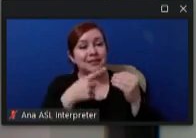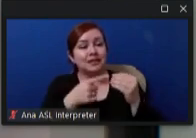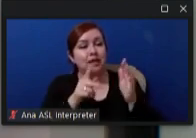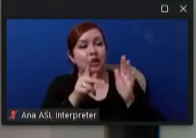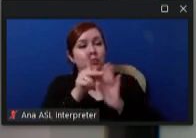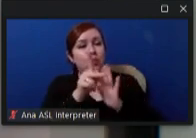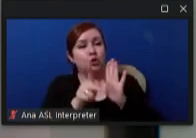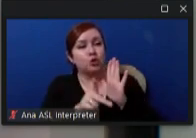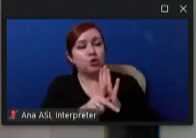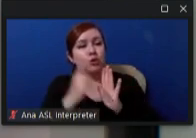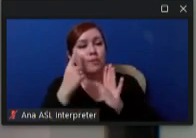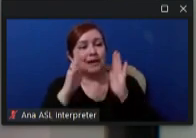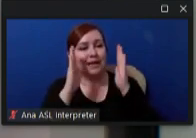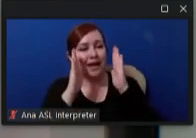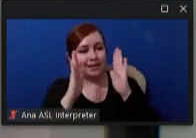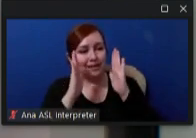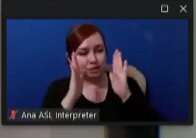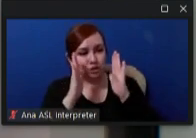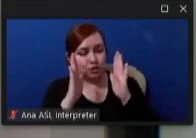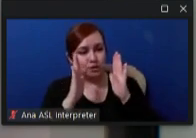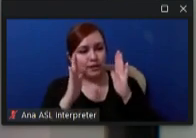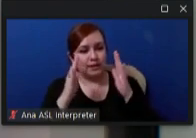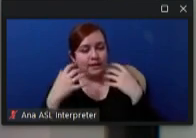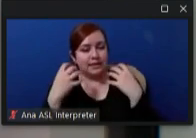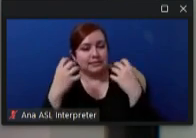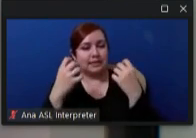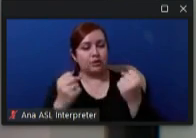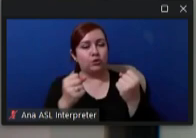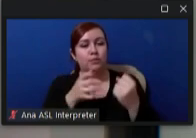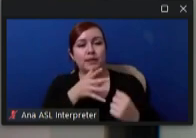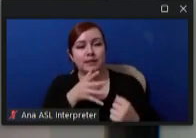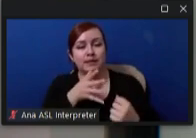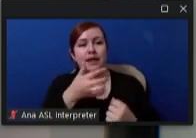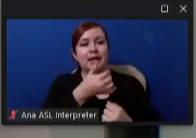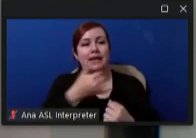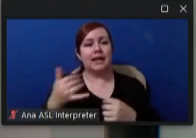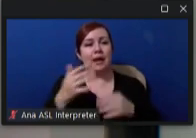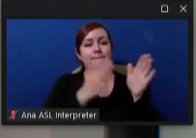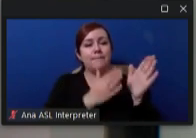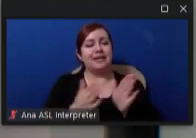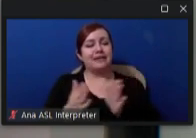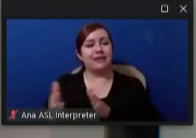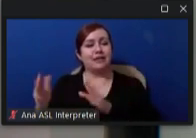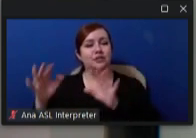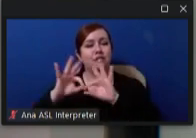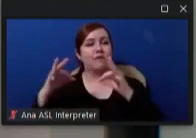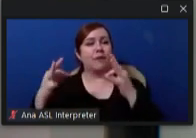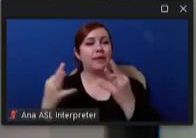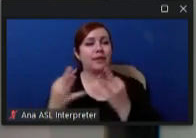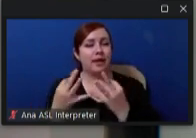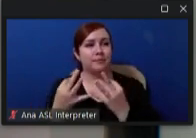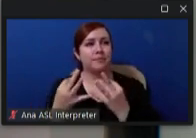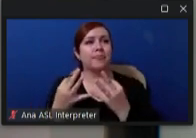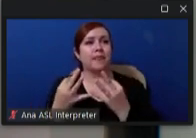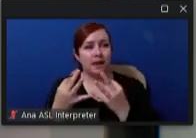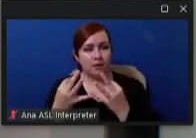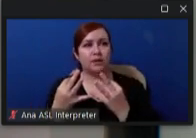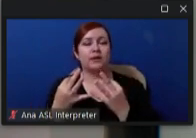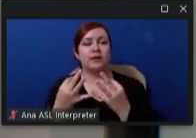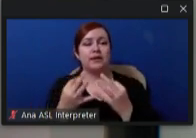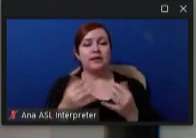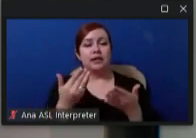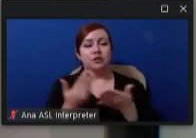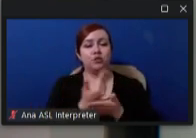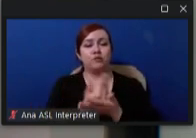atención de la salud materna y el protocolo de planificación familiar. Respecto a los nuevos 8